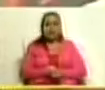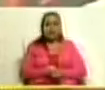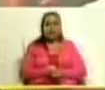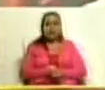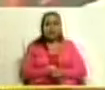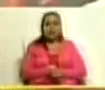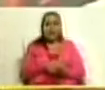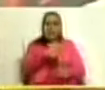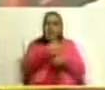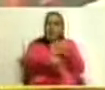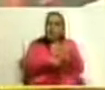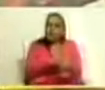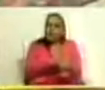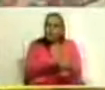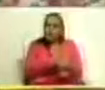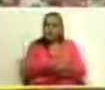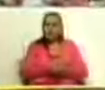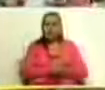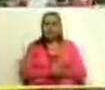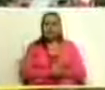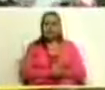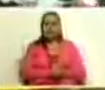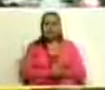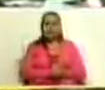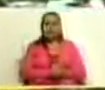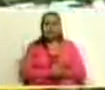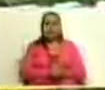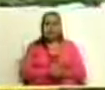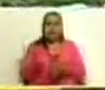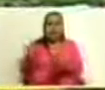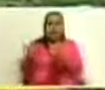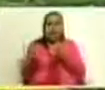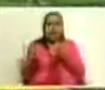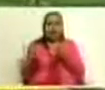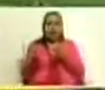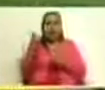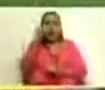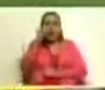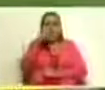Y después, el triunfo de Carlos Andrés Pérez,